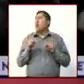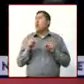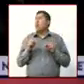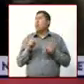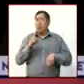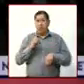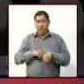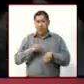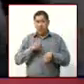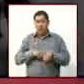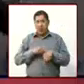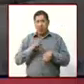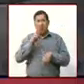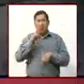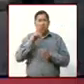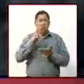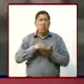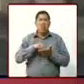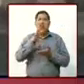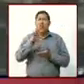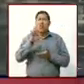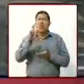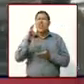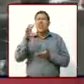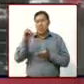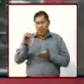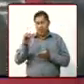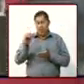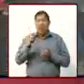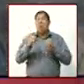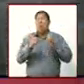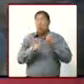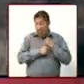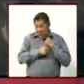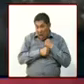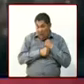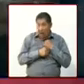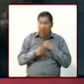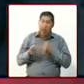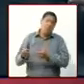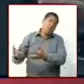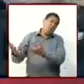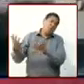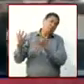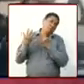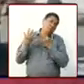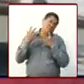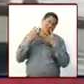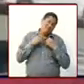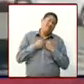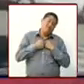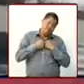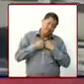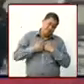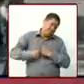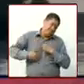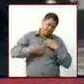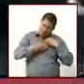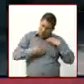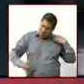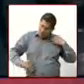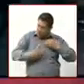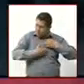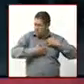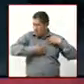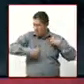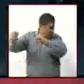en la época de los 70, donde los militares podrían venir a tomar el gobierno y hacer de las